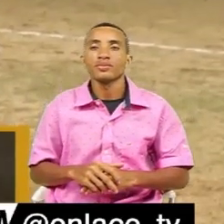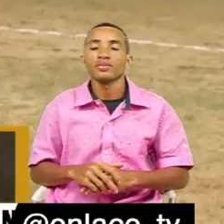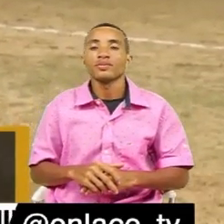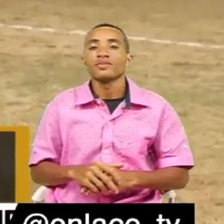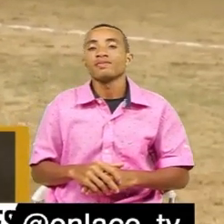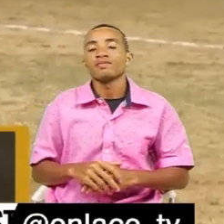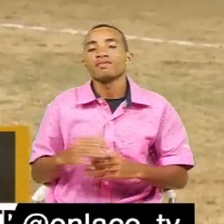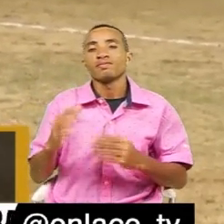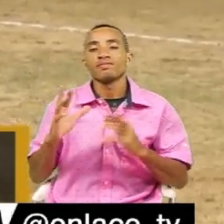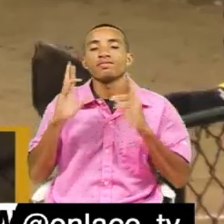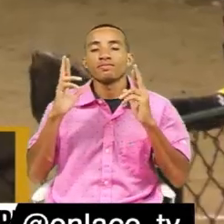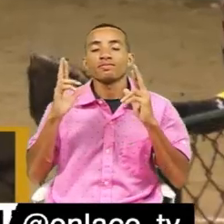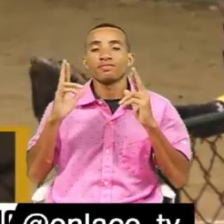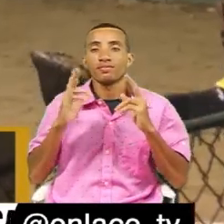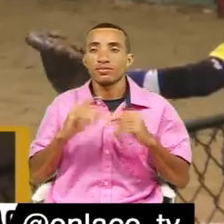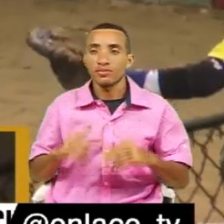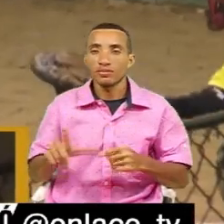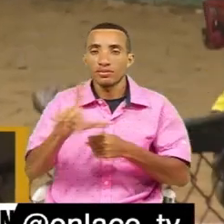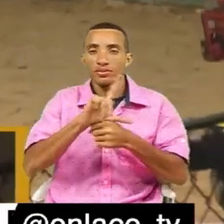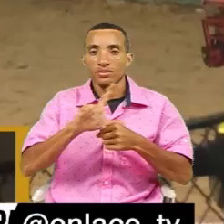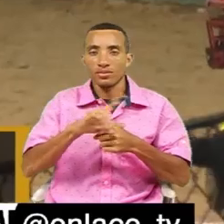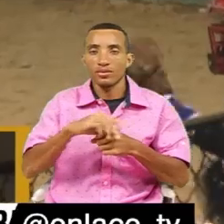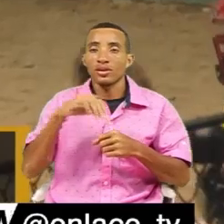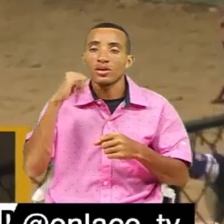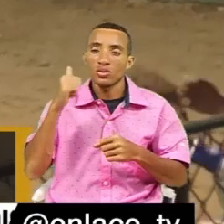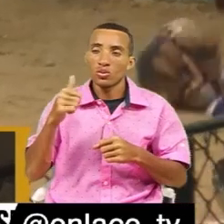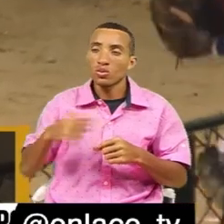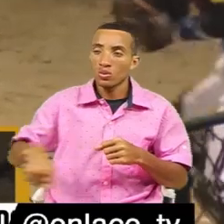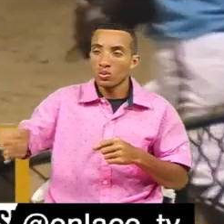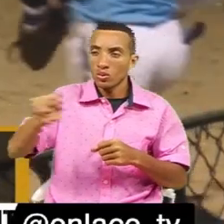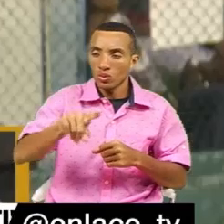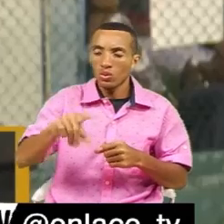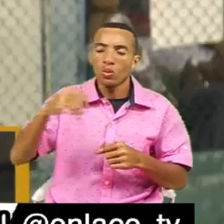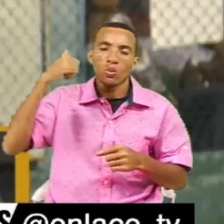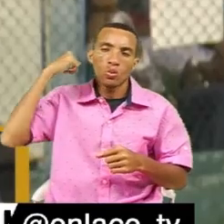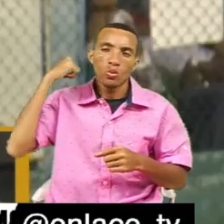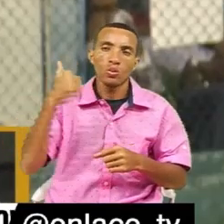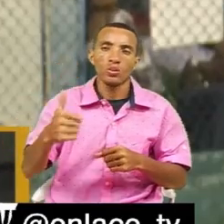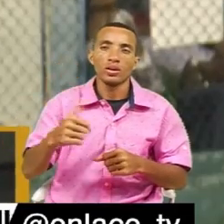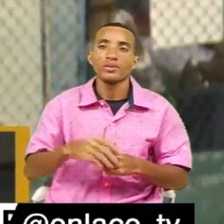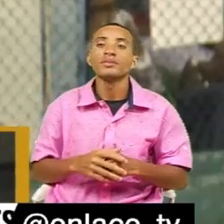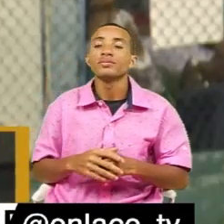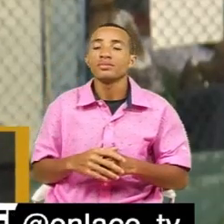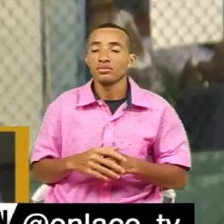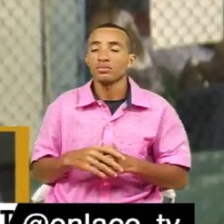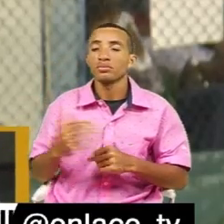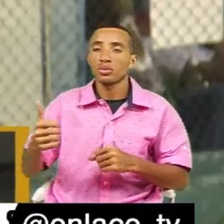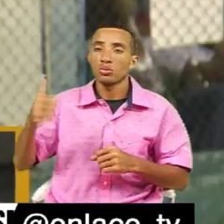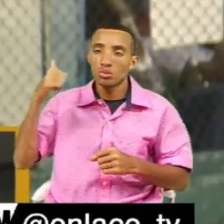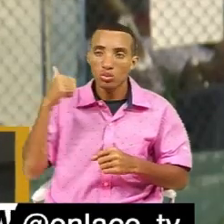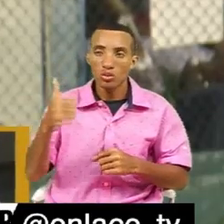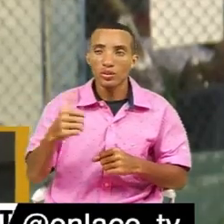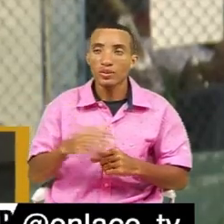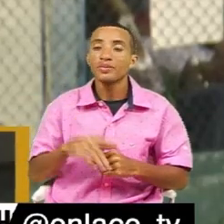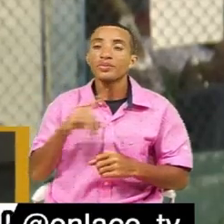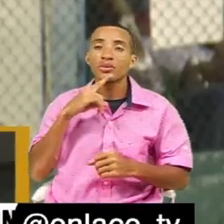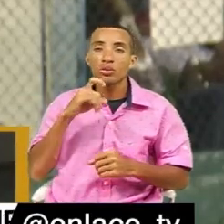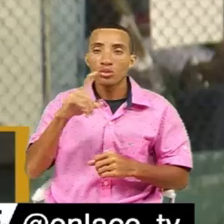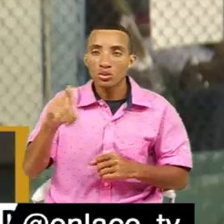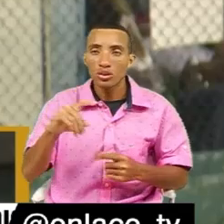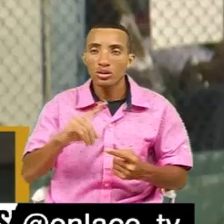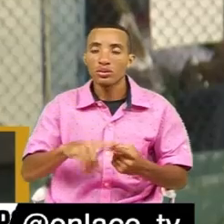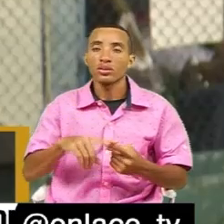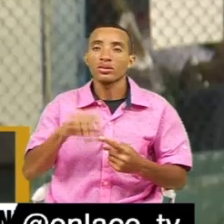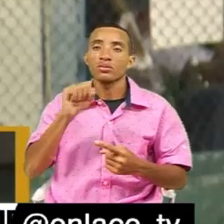la liga se dé cuenta que aquí hay material, muy, muy, muy buen material, en Bucaramanga, en